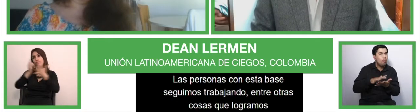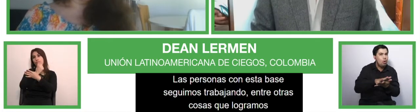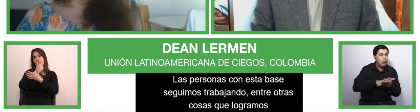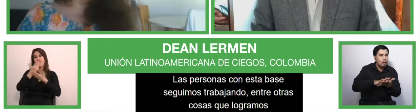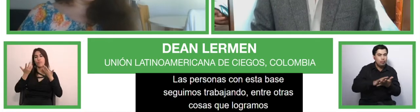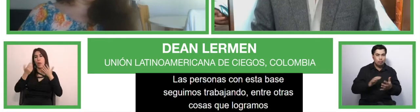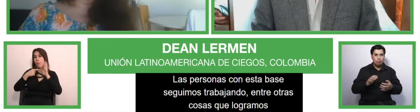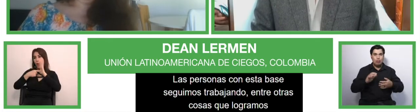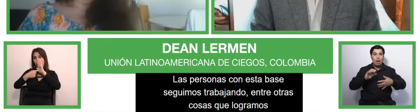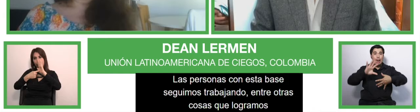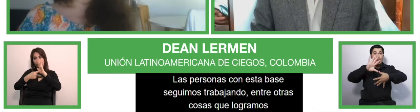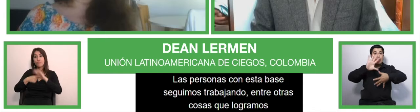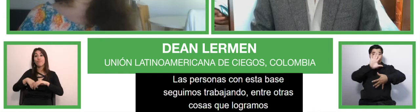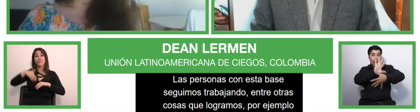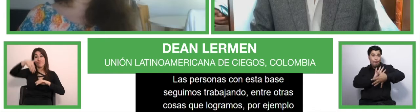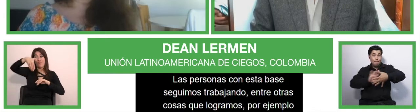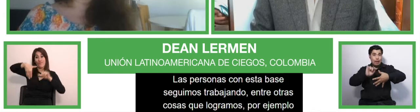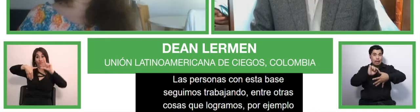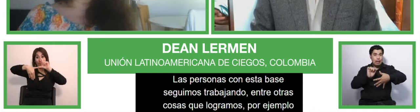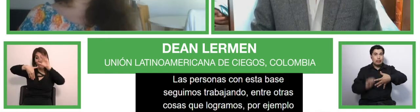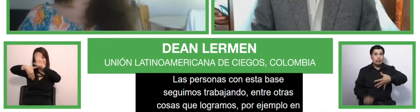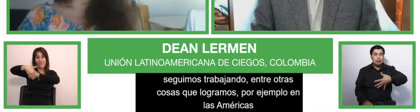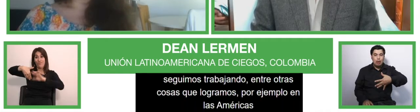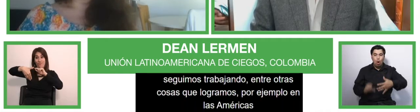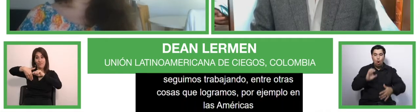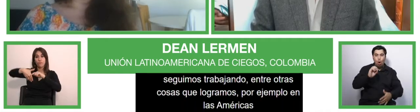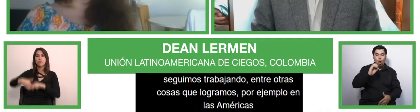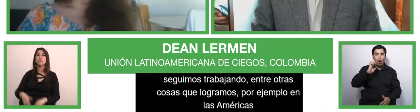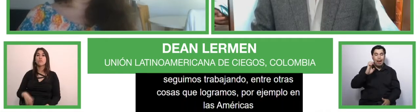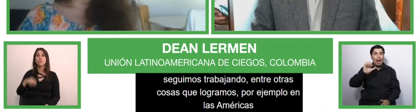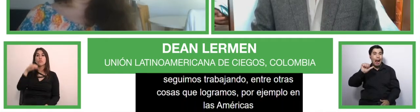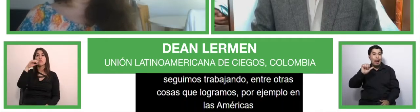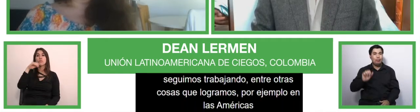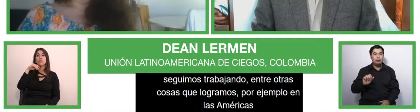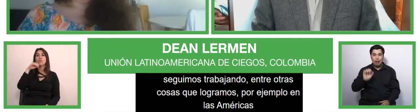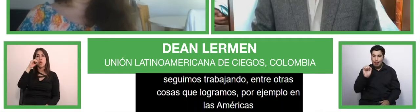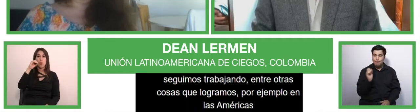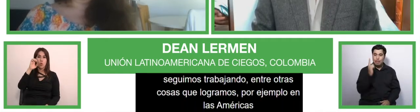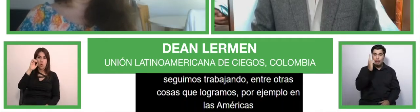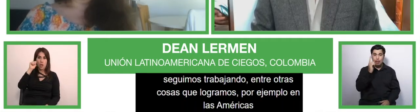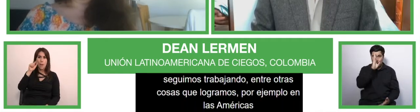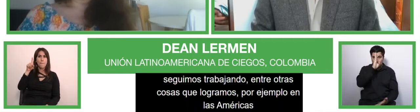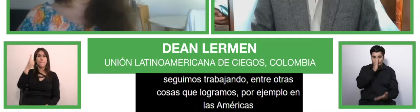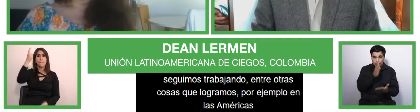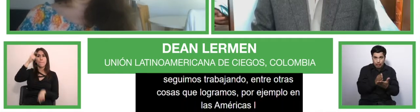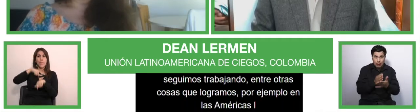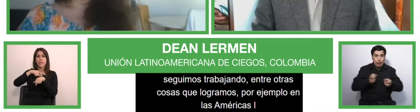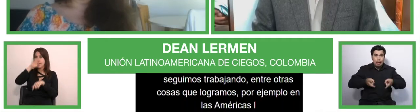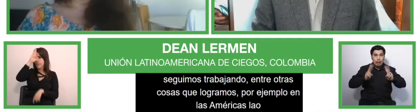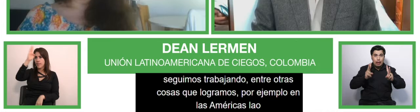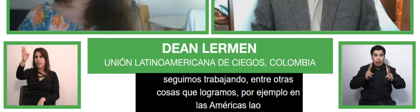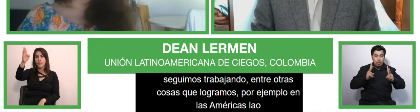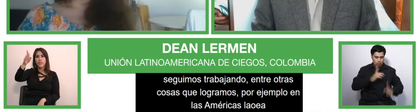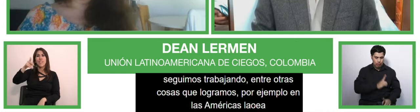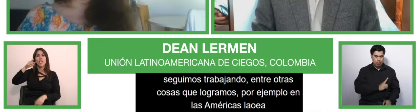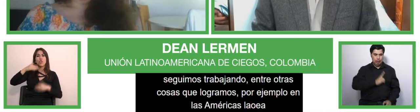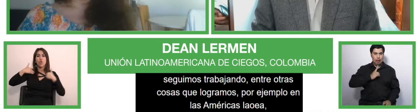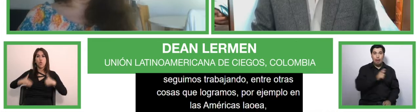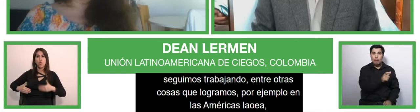las Américas, la OEA, que tuvo un primer decenio por los derechos y la dignidad de las personas con